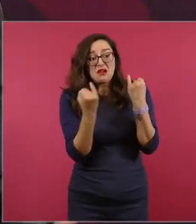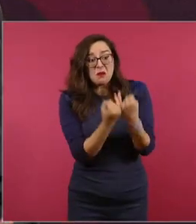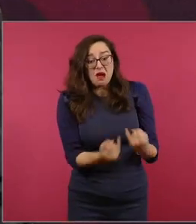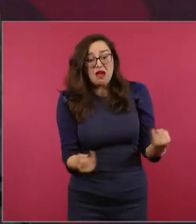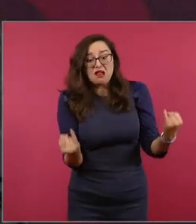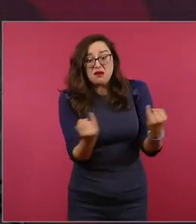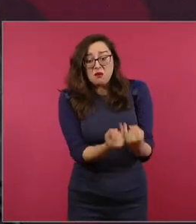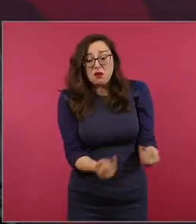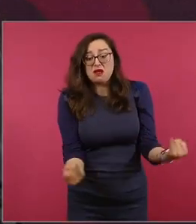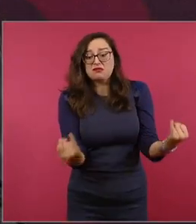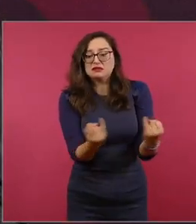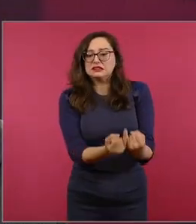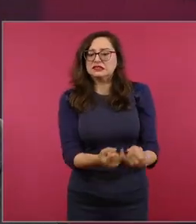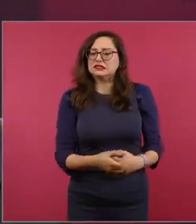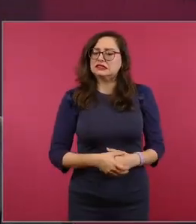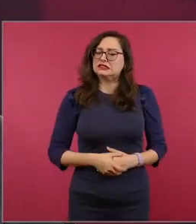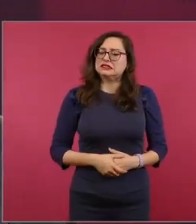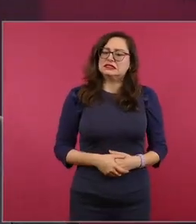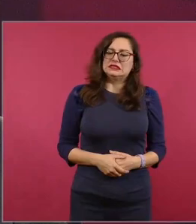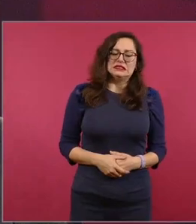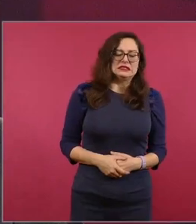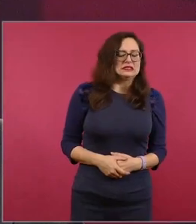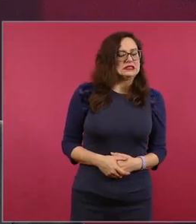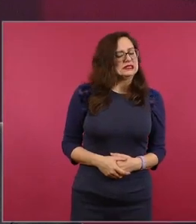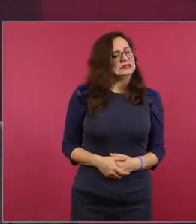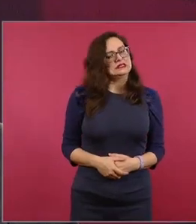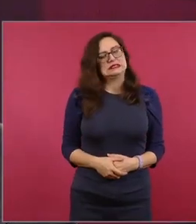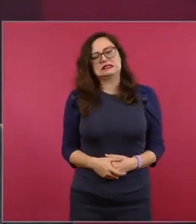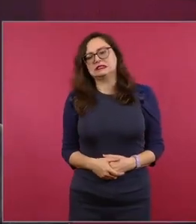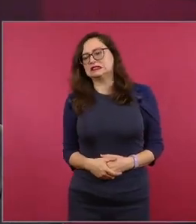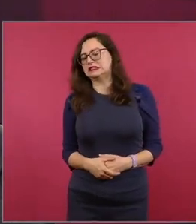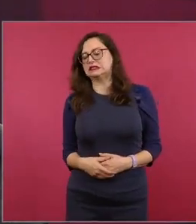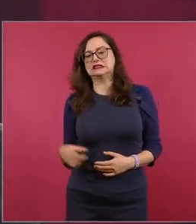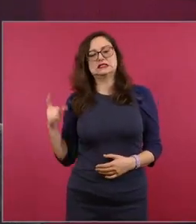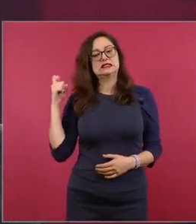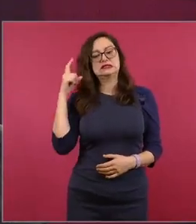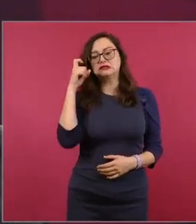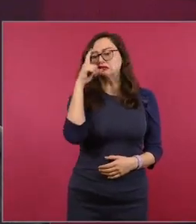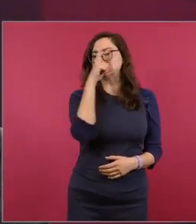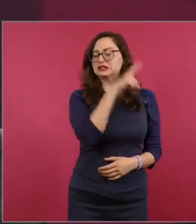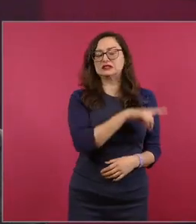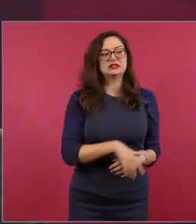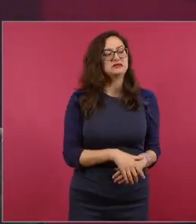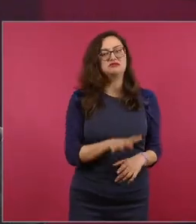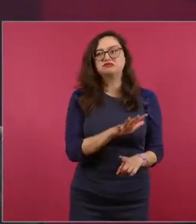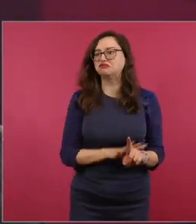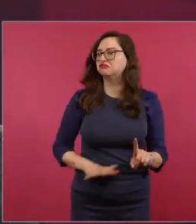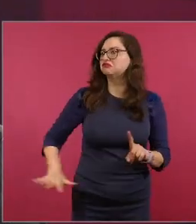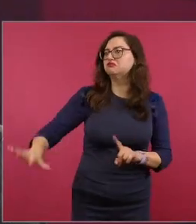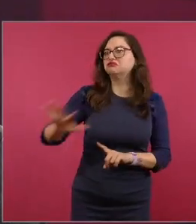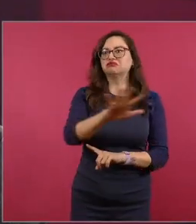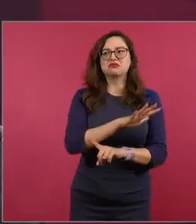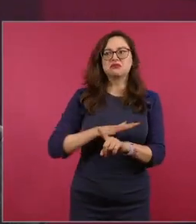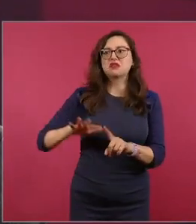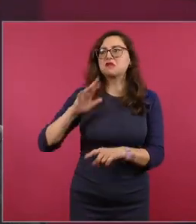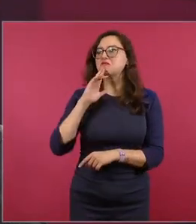a lograr entre todos una sociedad mejor.